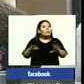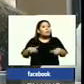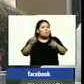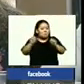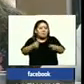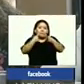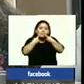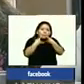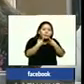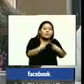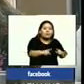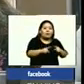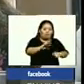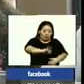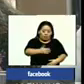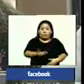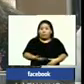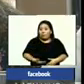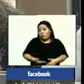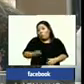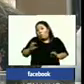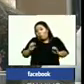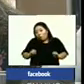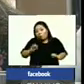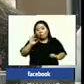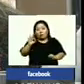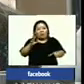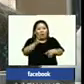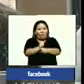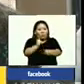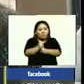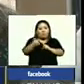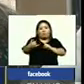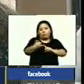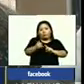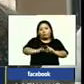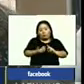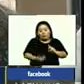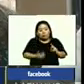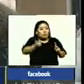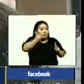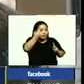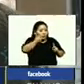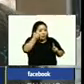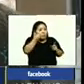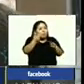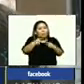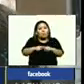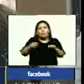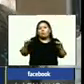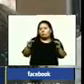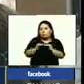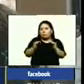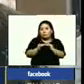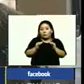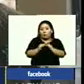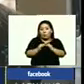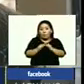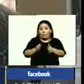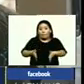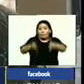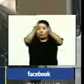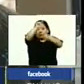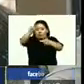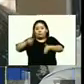denunciar los embarazos o más bien los abusos en el caso de adolescentes. Pero también a las autoridades a que